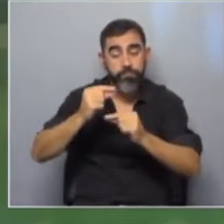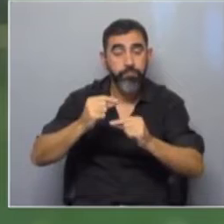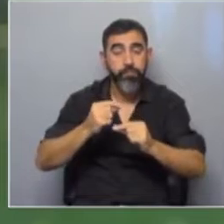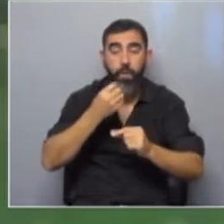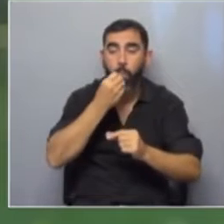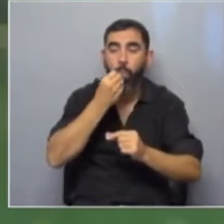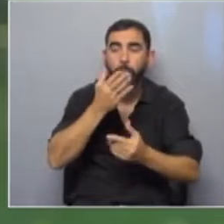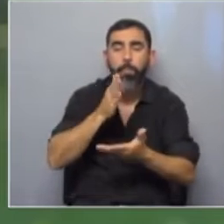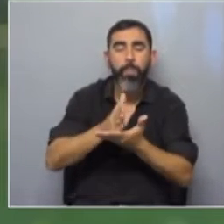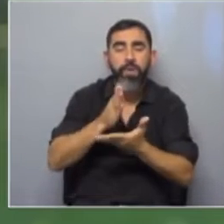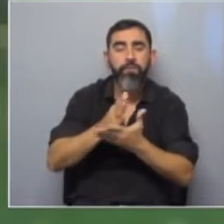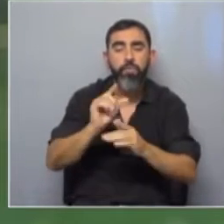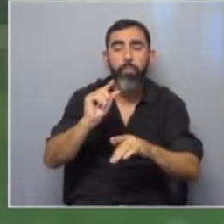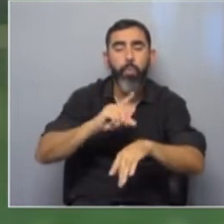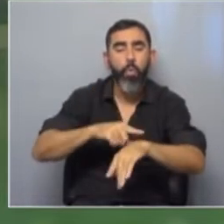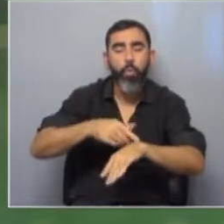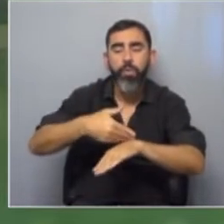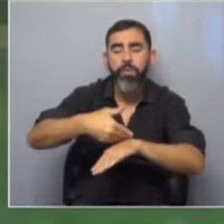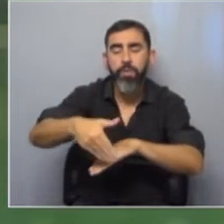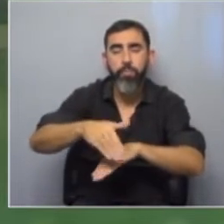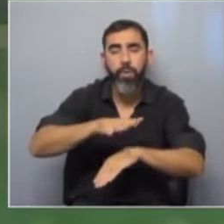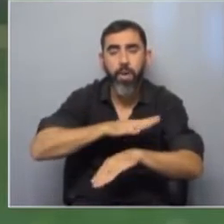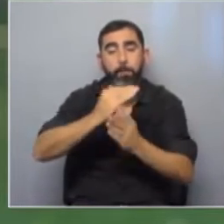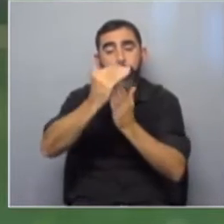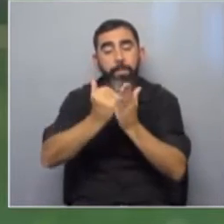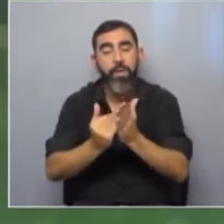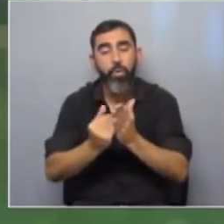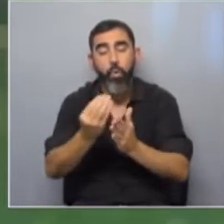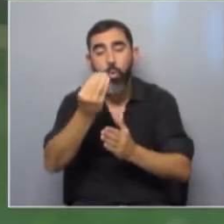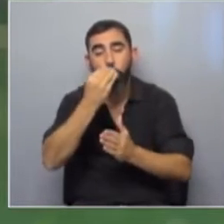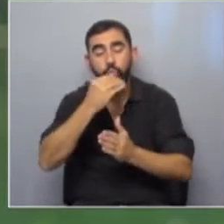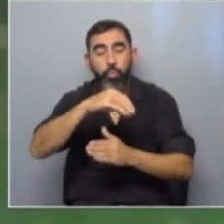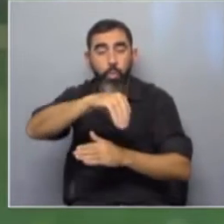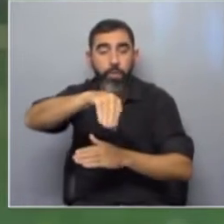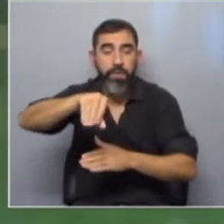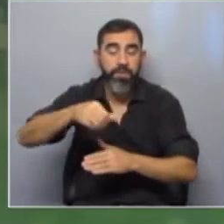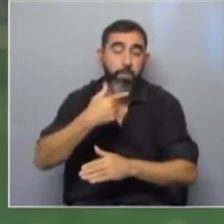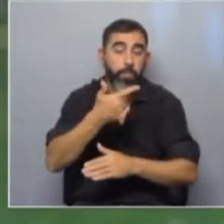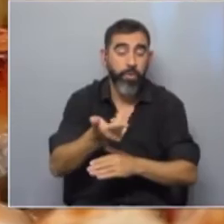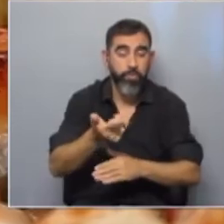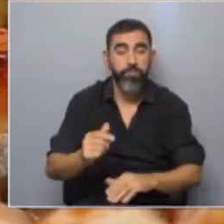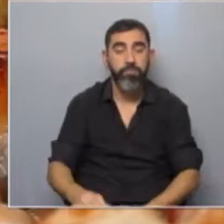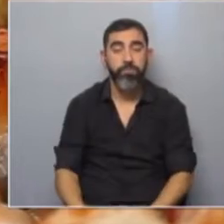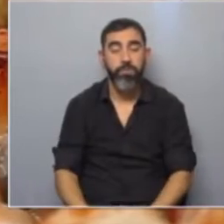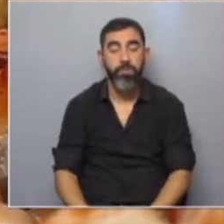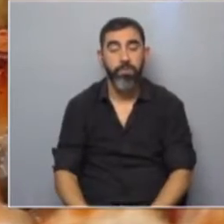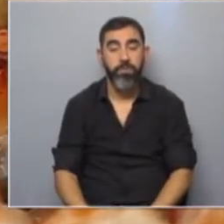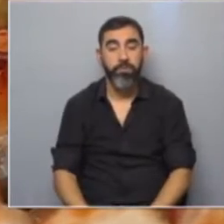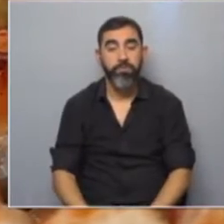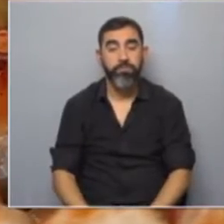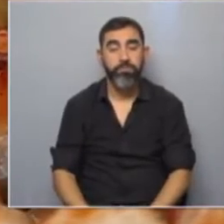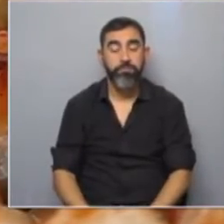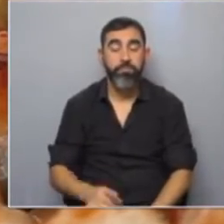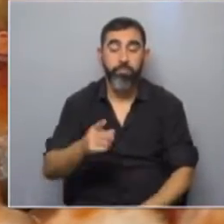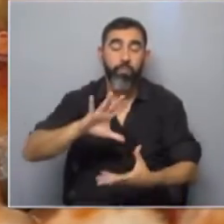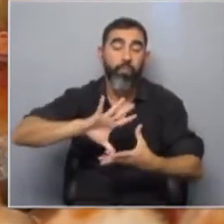los beneficios a corto plazo que puede tener la reducción, o sea, reducir la cantidad de sal que agregamos a los alimentos, ¿no? Como